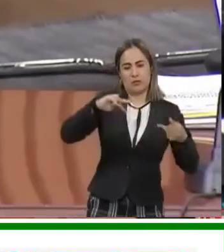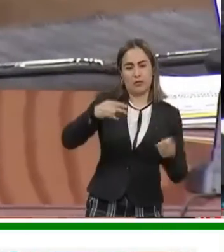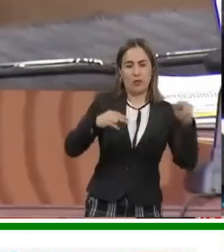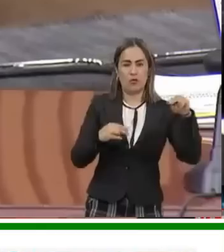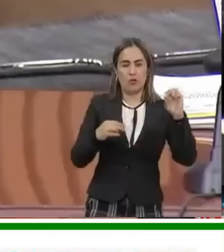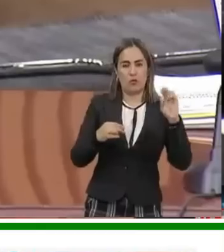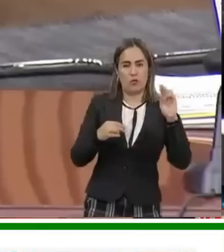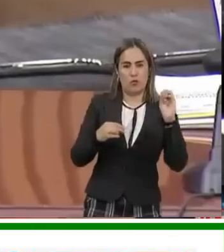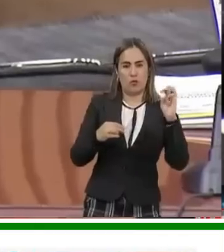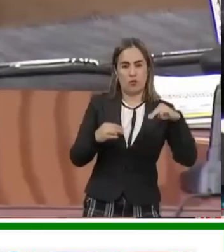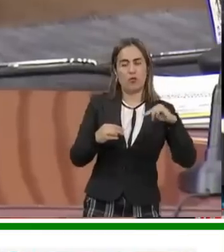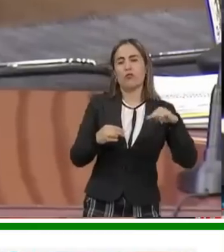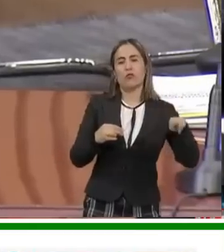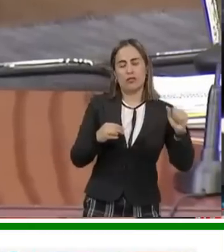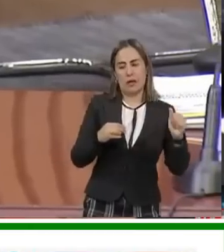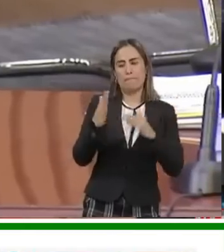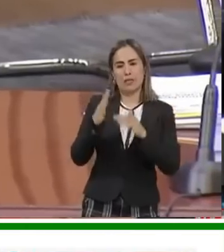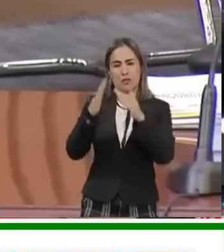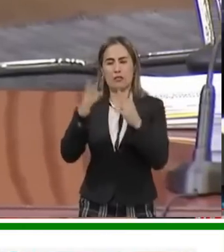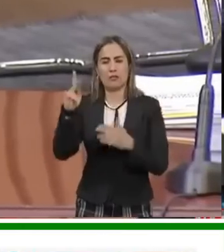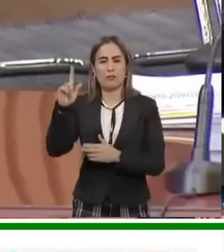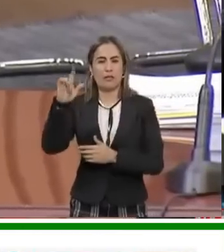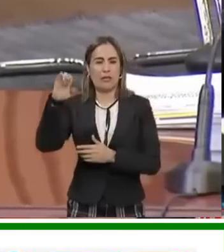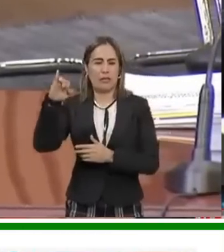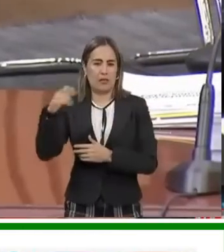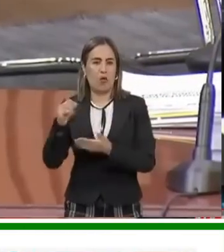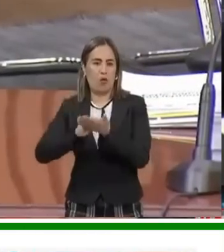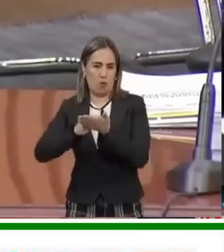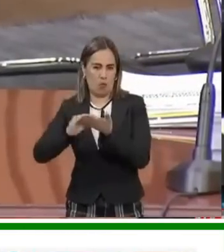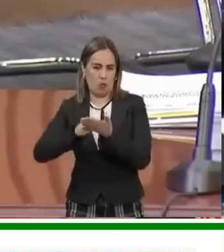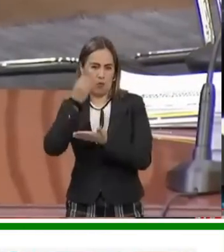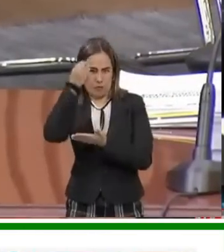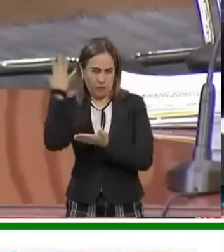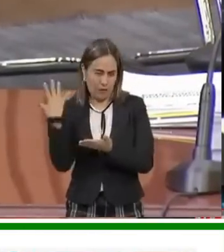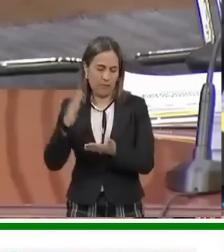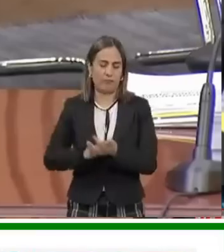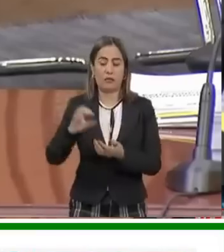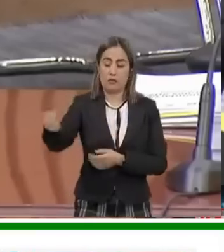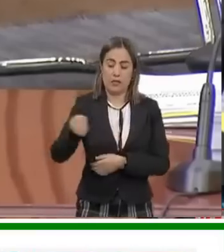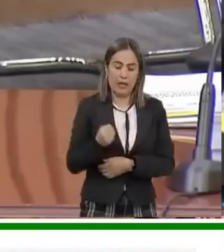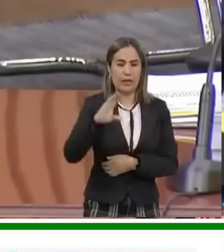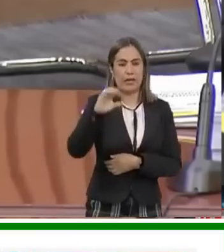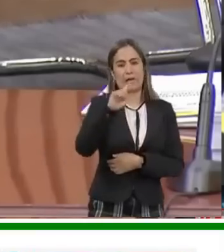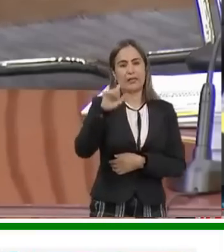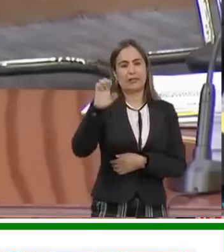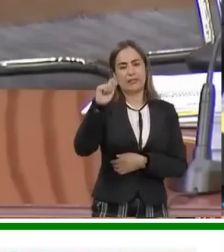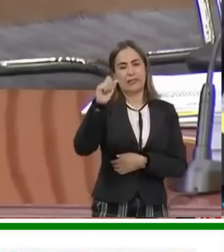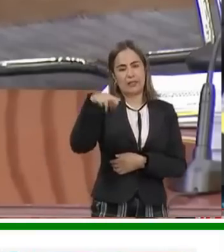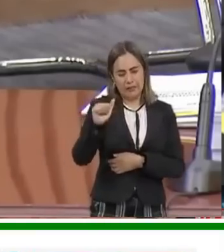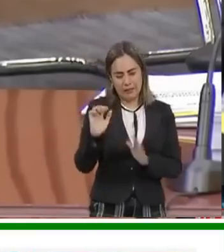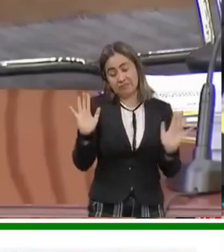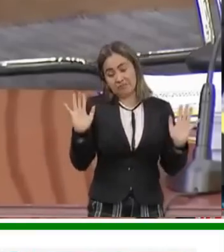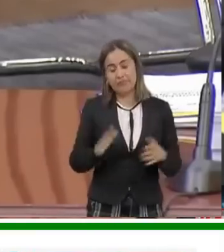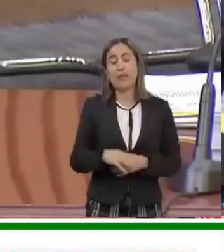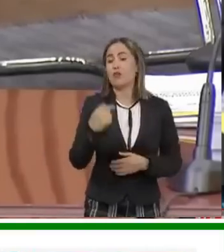le condonaron millones a Salinas Pliego y que por eso trajo a Cayetana. Y bueno, yo solo quiero leer aquí y